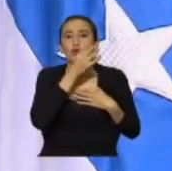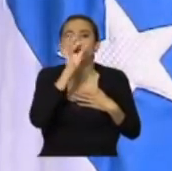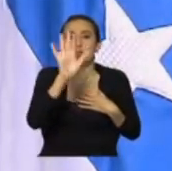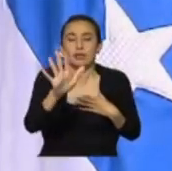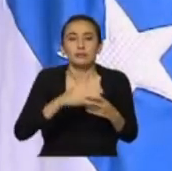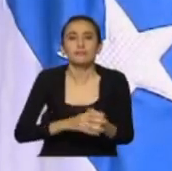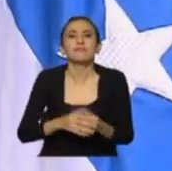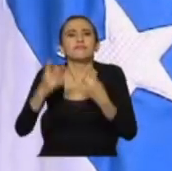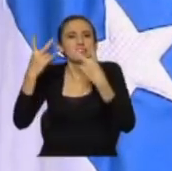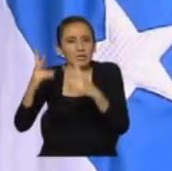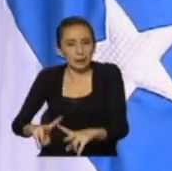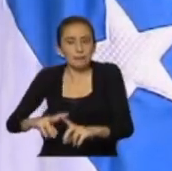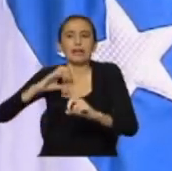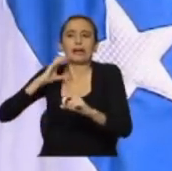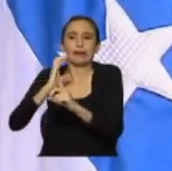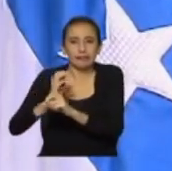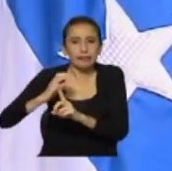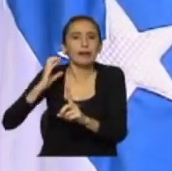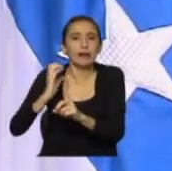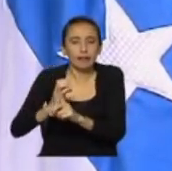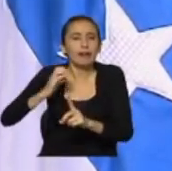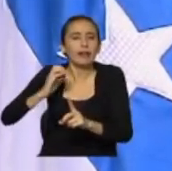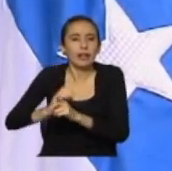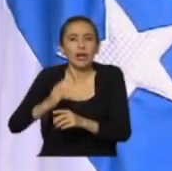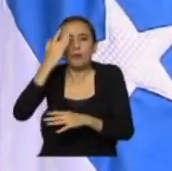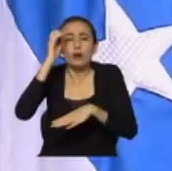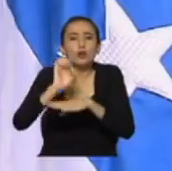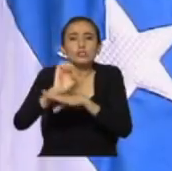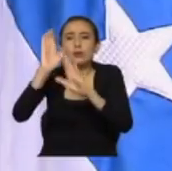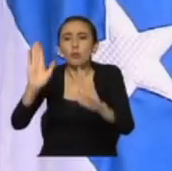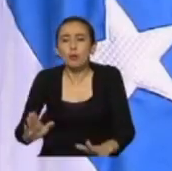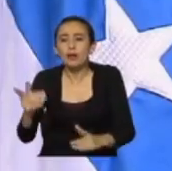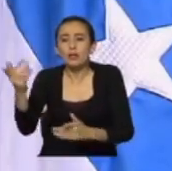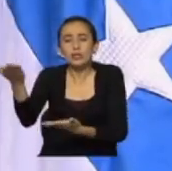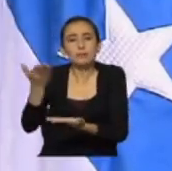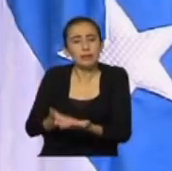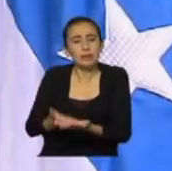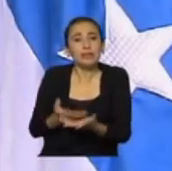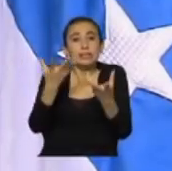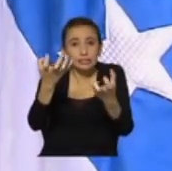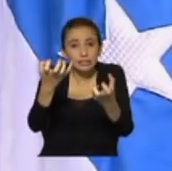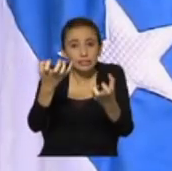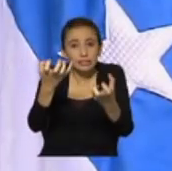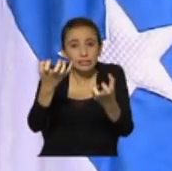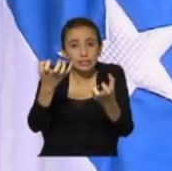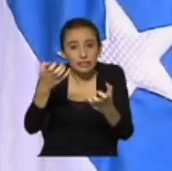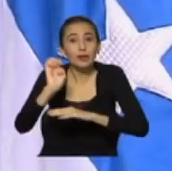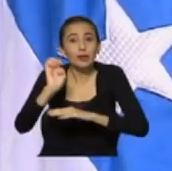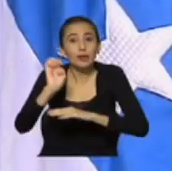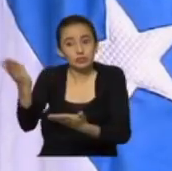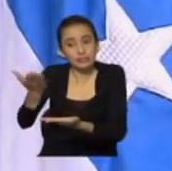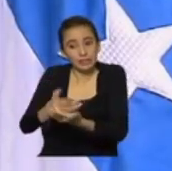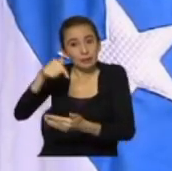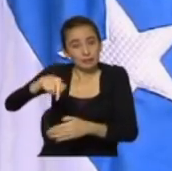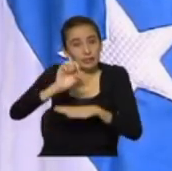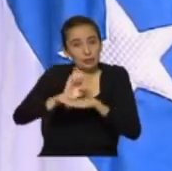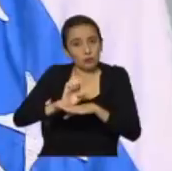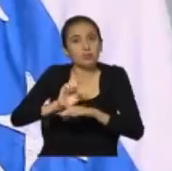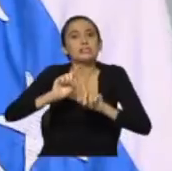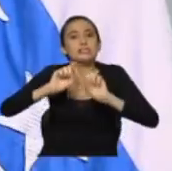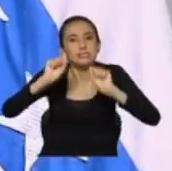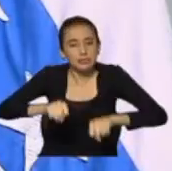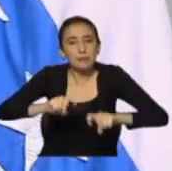criticado por obligar a que los ecuatorianos que ingresen al país deban de cumplir con los protocolos de aislamiento preventivo obligatorio por 14 días